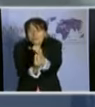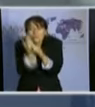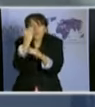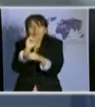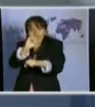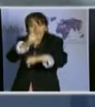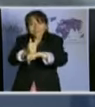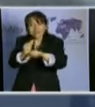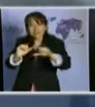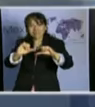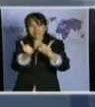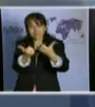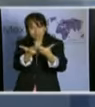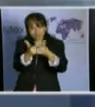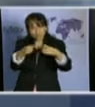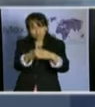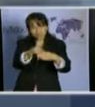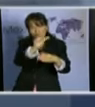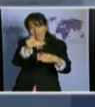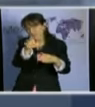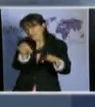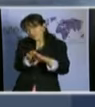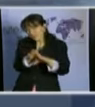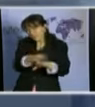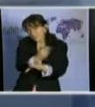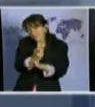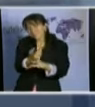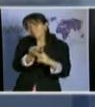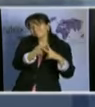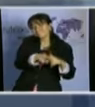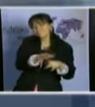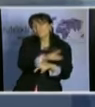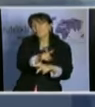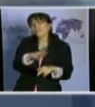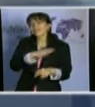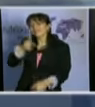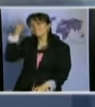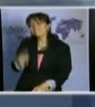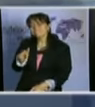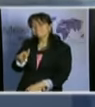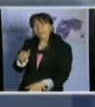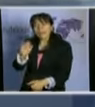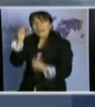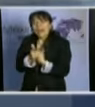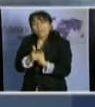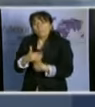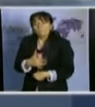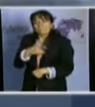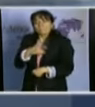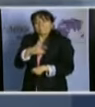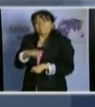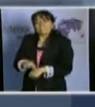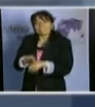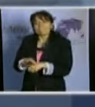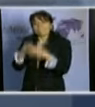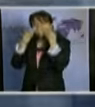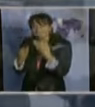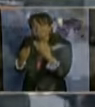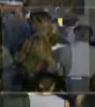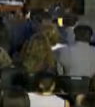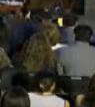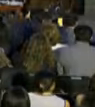de riquezas y de abanderar causas muy justas. Así que muchísimas gracias a todos ustedes y nuevamente gracias, senador, por